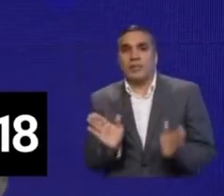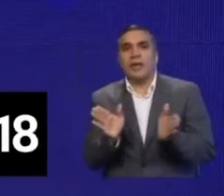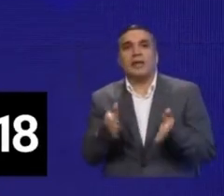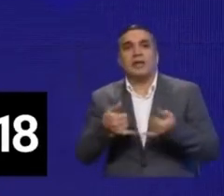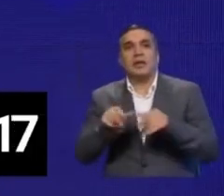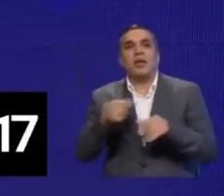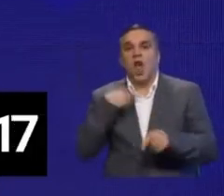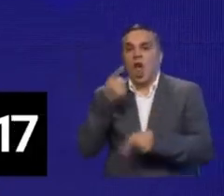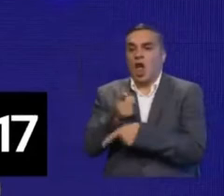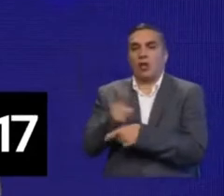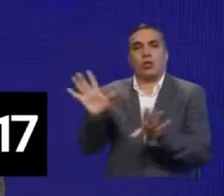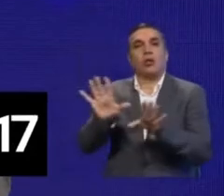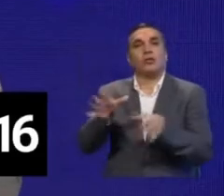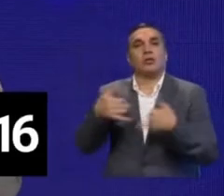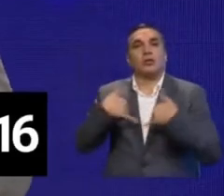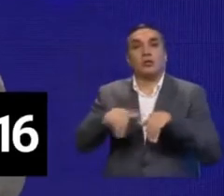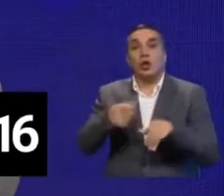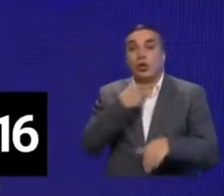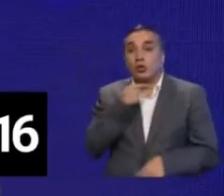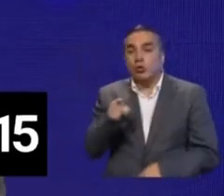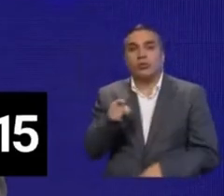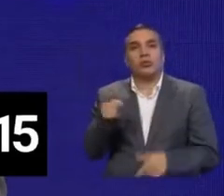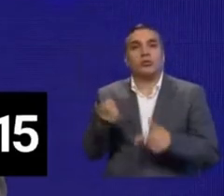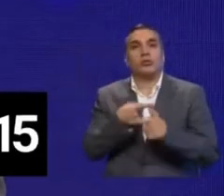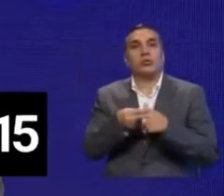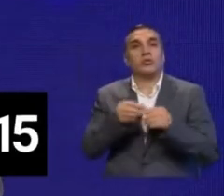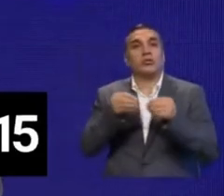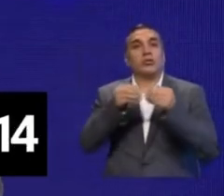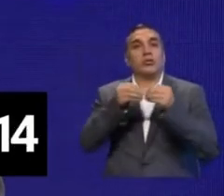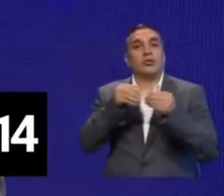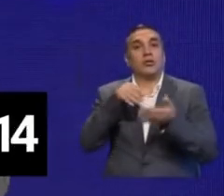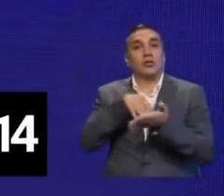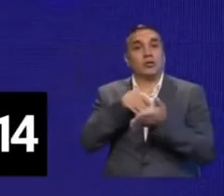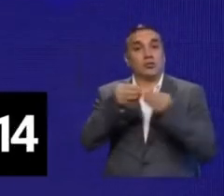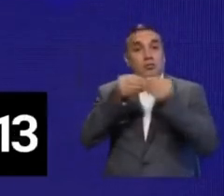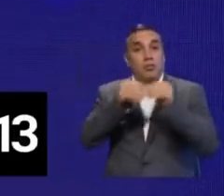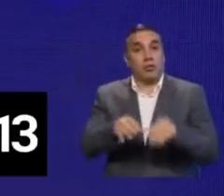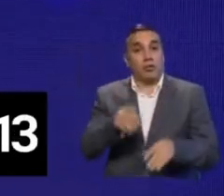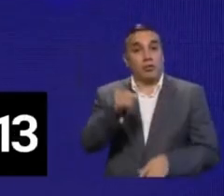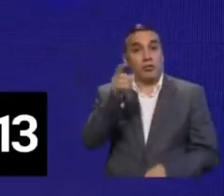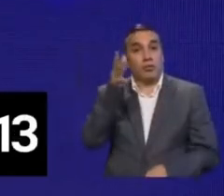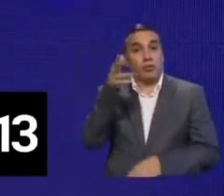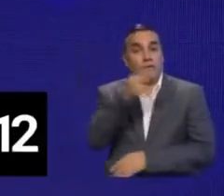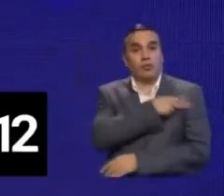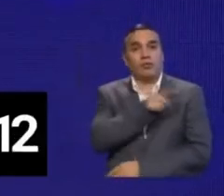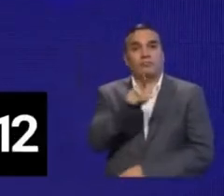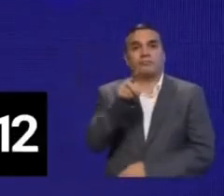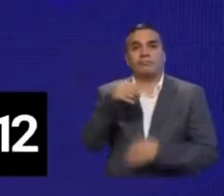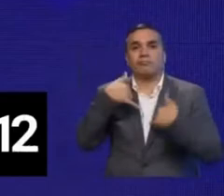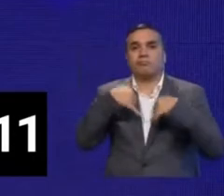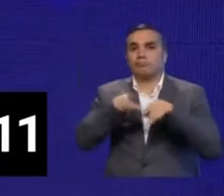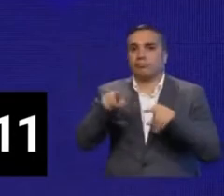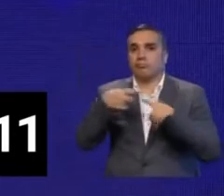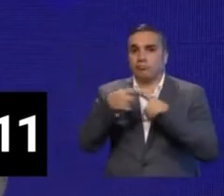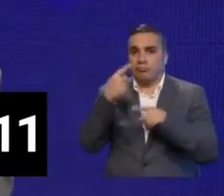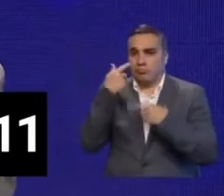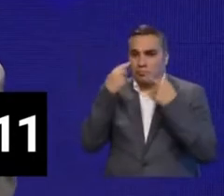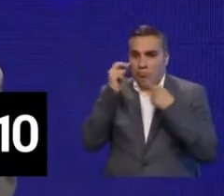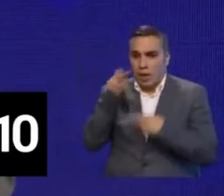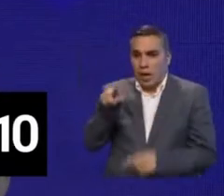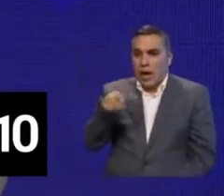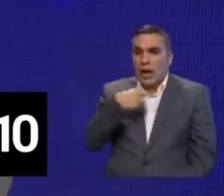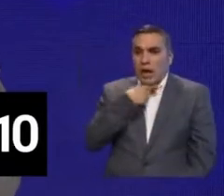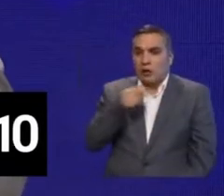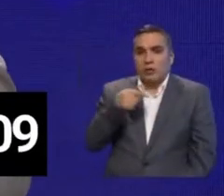a topar ese punto muy sensible, el pedagogo tendrá que hacer el seguimiento del niño. Lo va a seguir cuando llegue a la educación